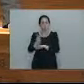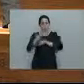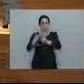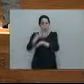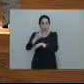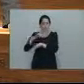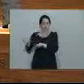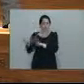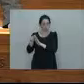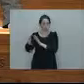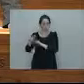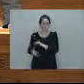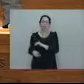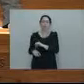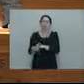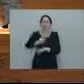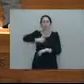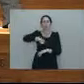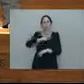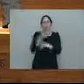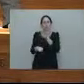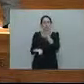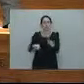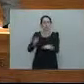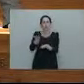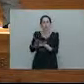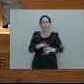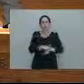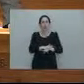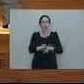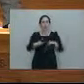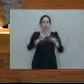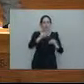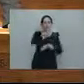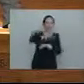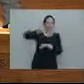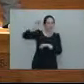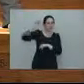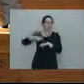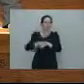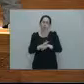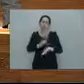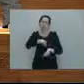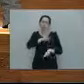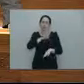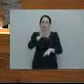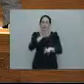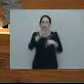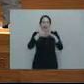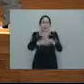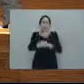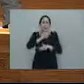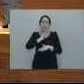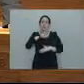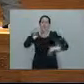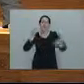Unida, en la cual se insta también a que el Gobierno de Asturias se dirija al Gobierno de España para que regule un sistema de acceso mínimo garantizado a